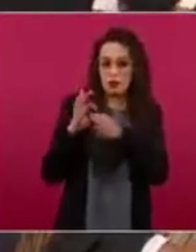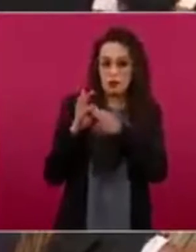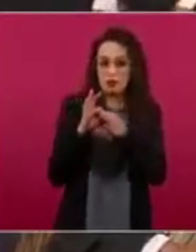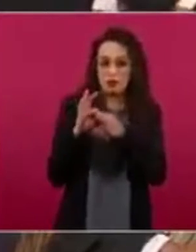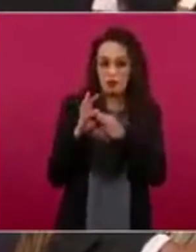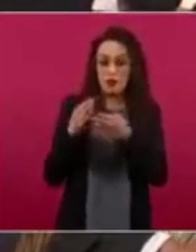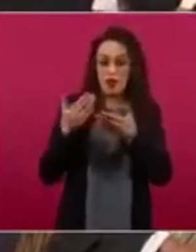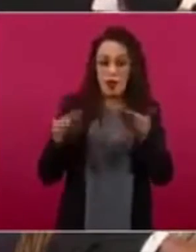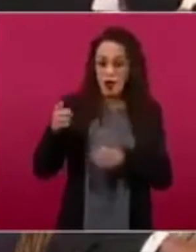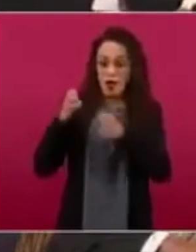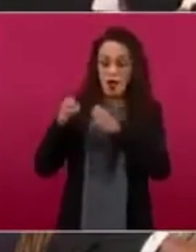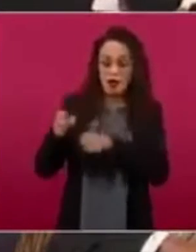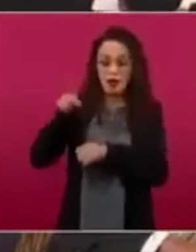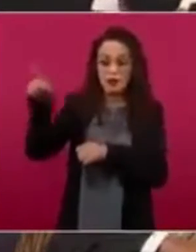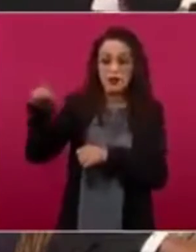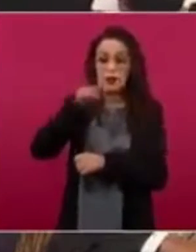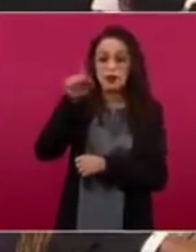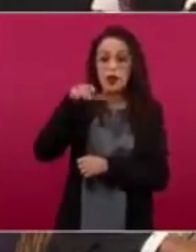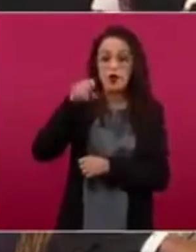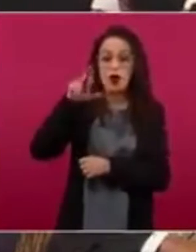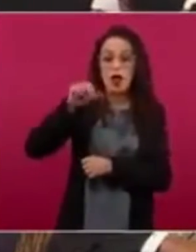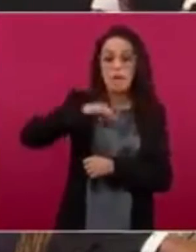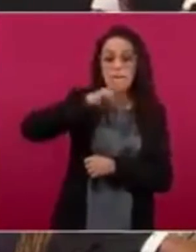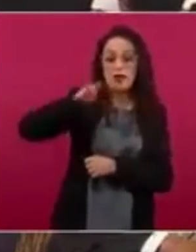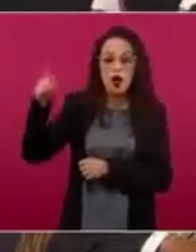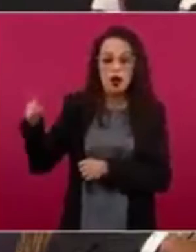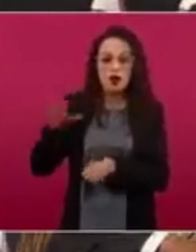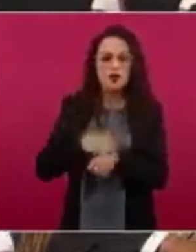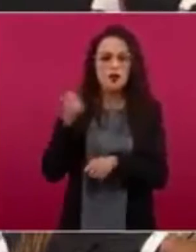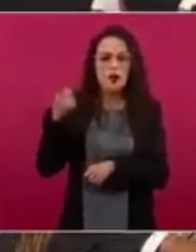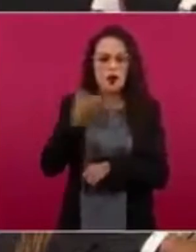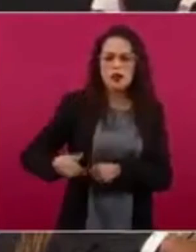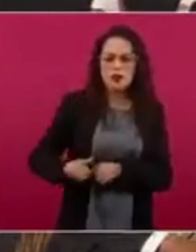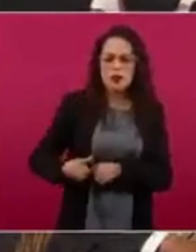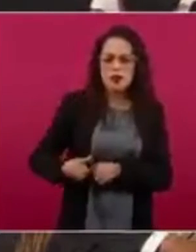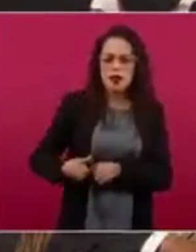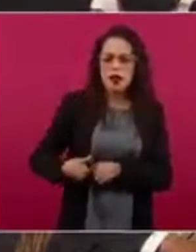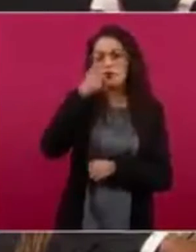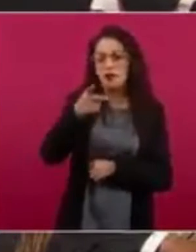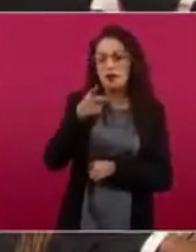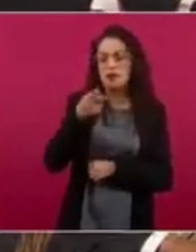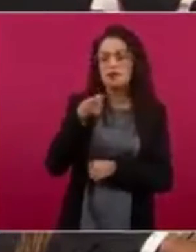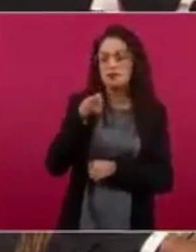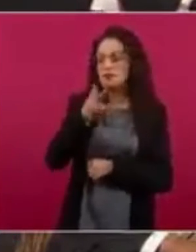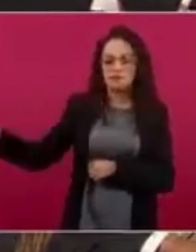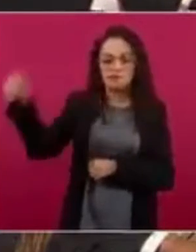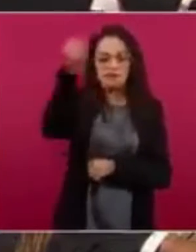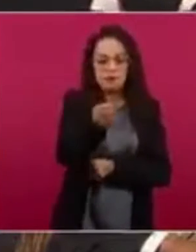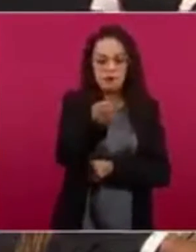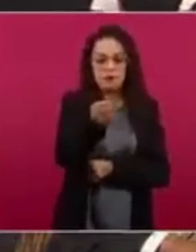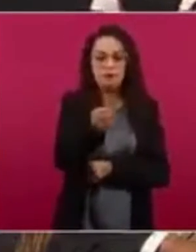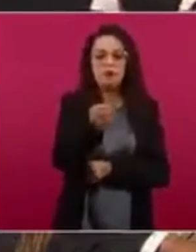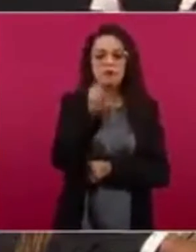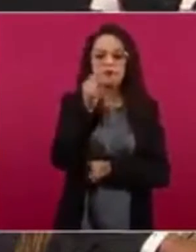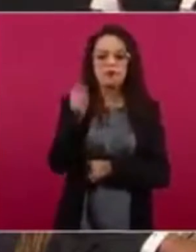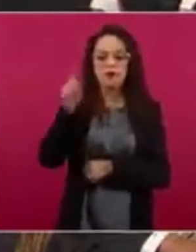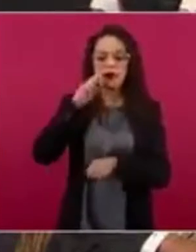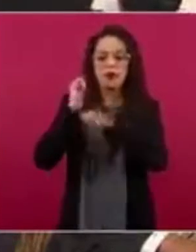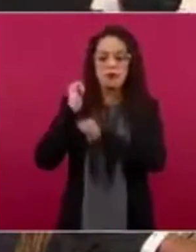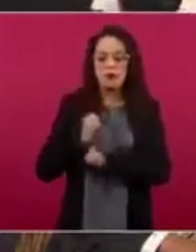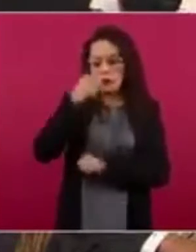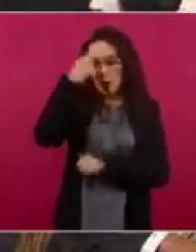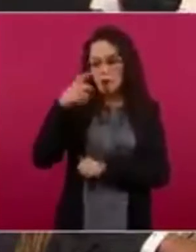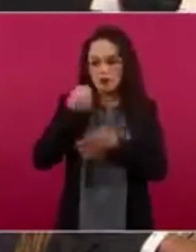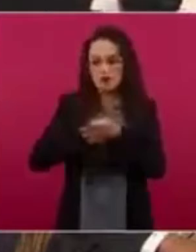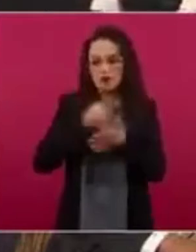encrustada en Zamora, Michoacán, porque el presidente de Zamora, Michoacán, creó un cargo y la nombró encargada por la paz de Zamora,